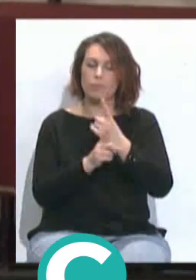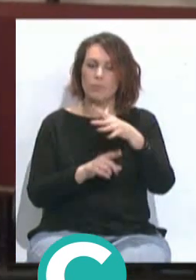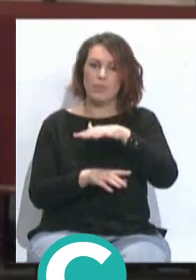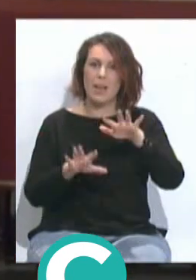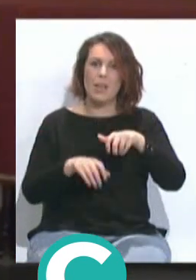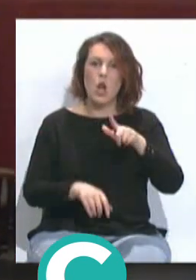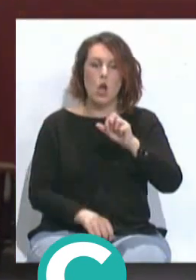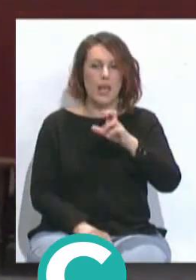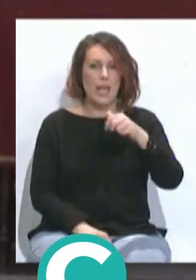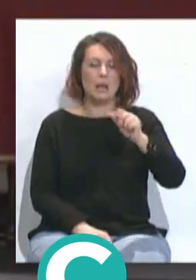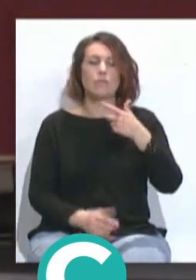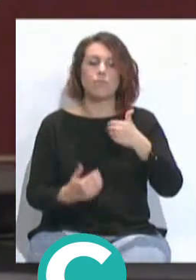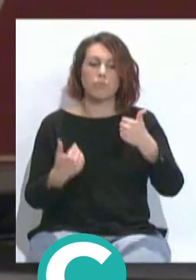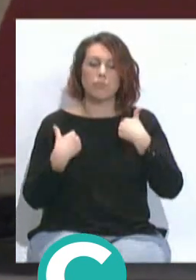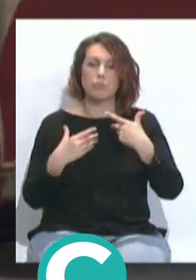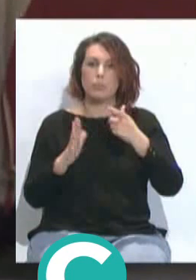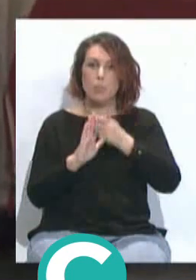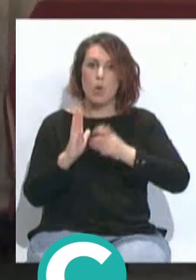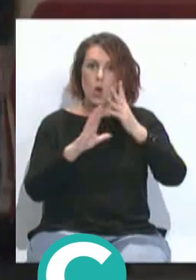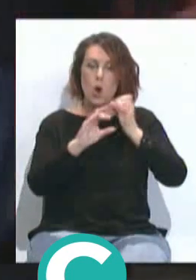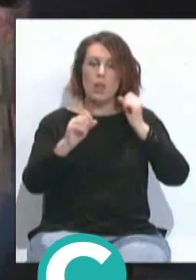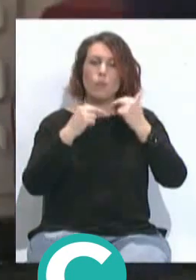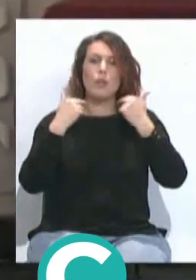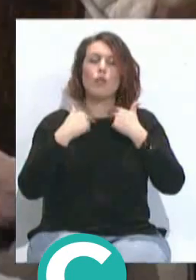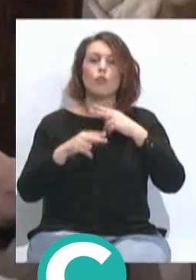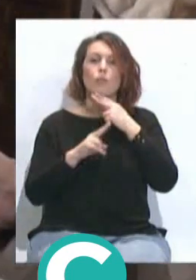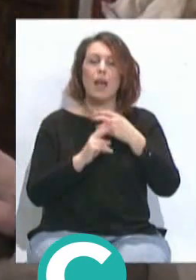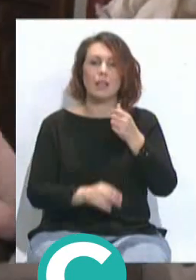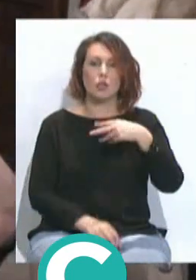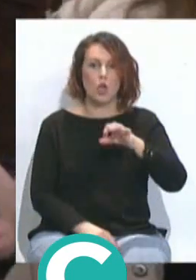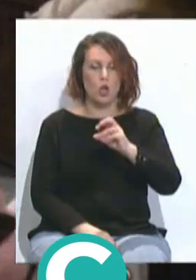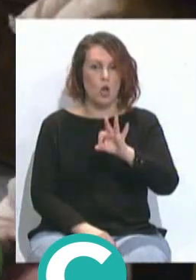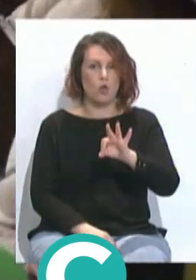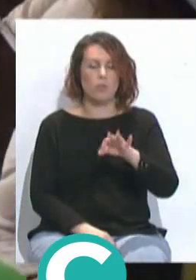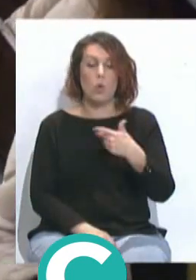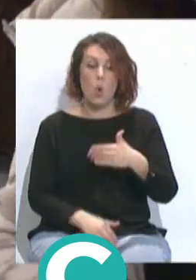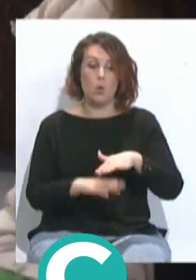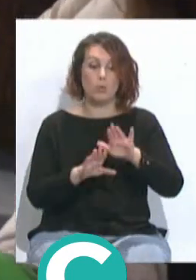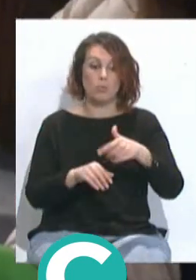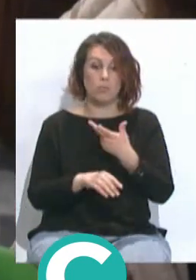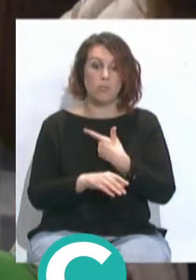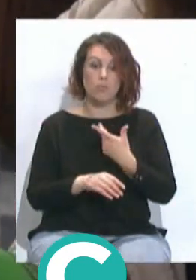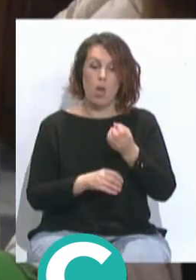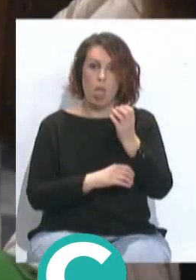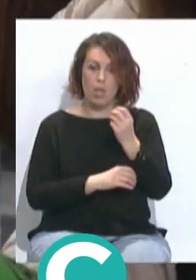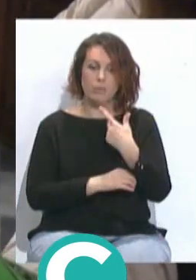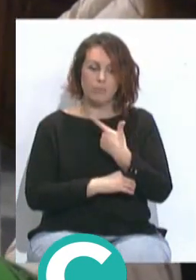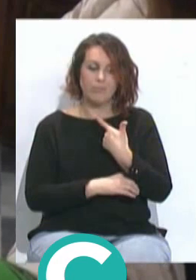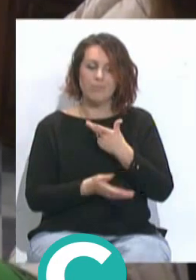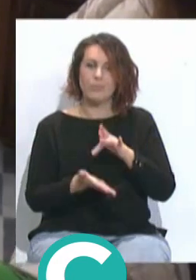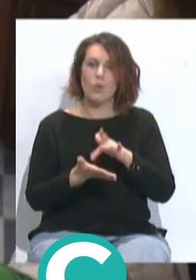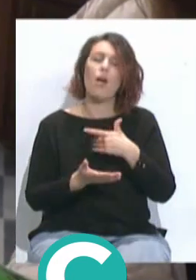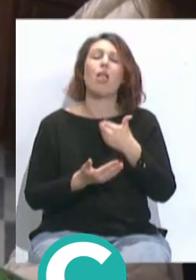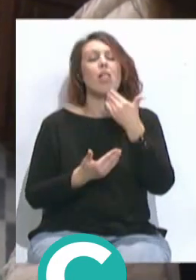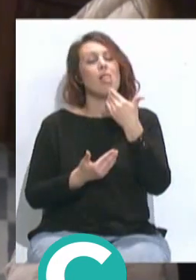Lorena Montero y al responsable de protocolo de la diputación Antonio Sancho este último presente en esta comparecencia agradecía